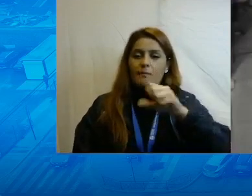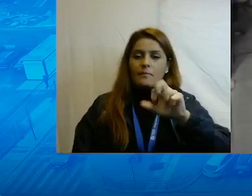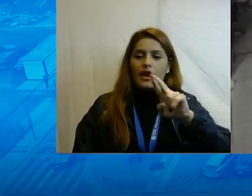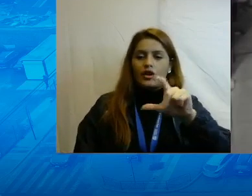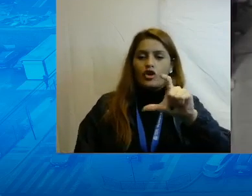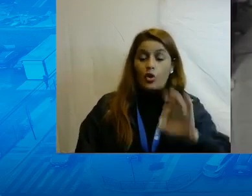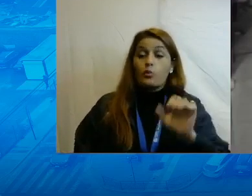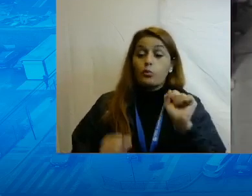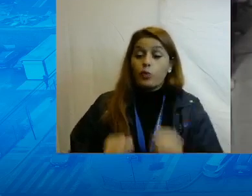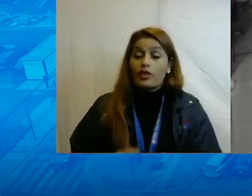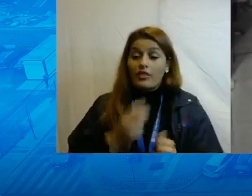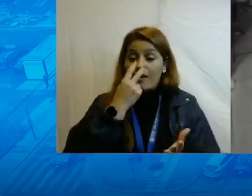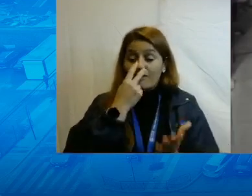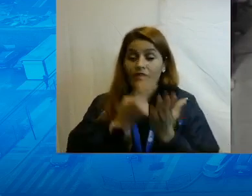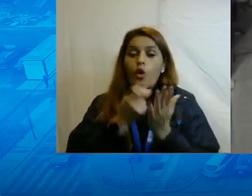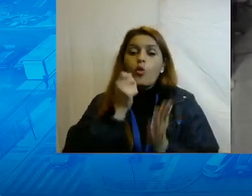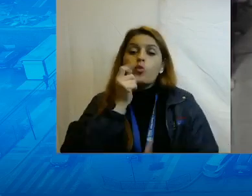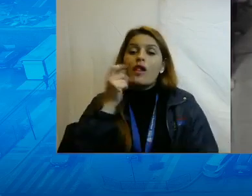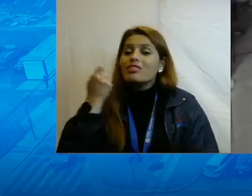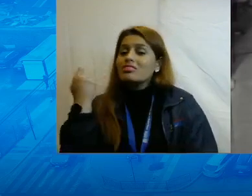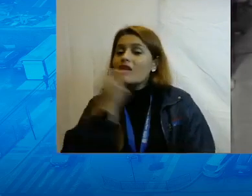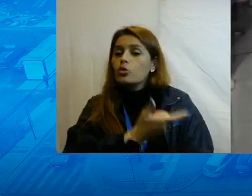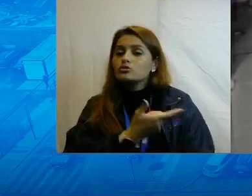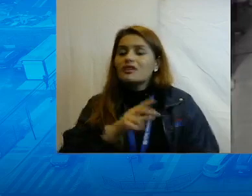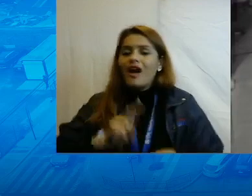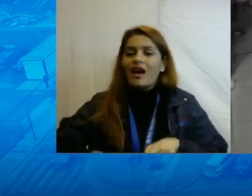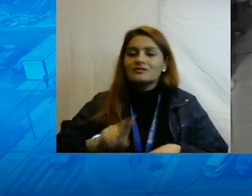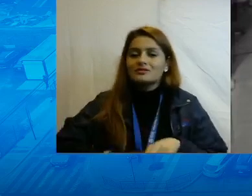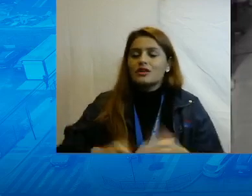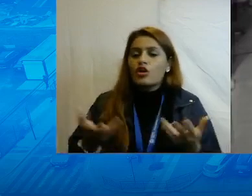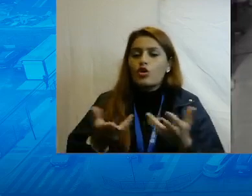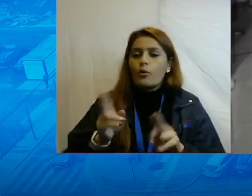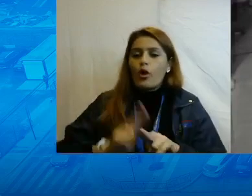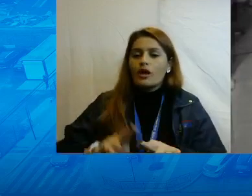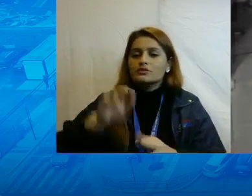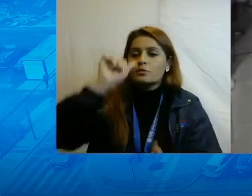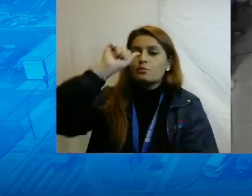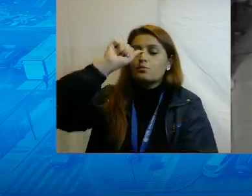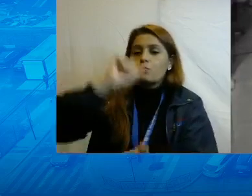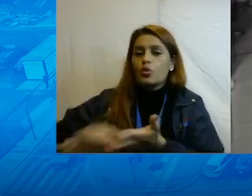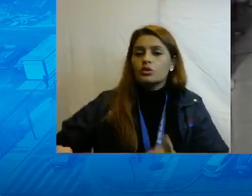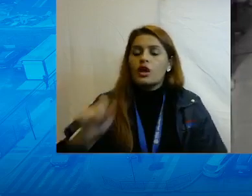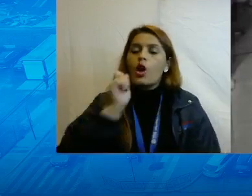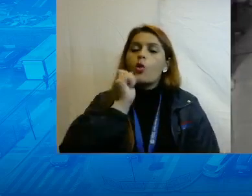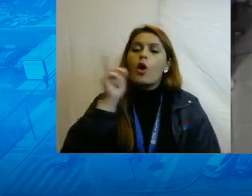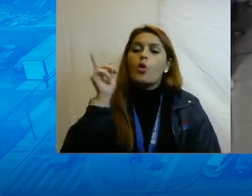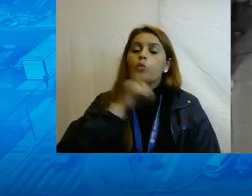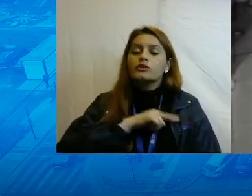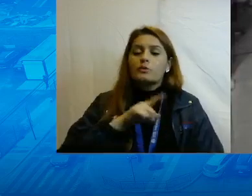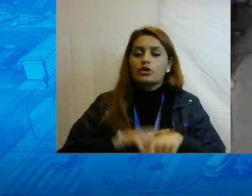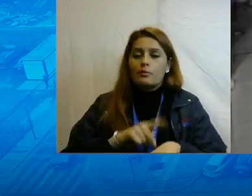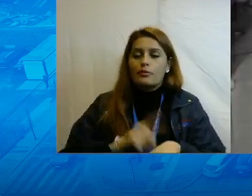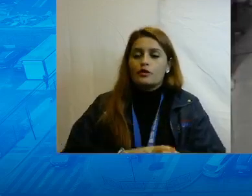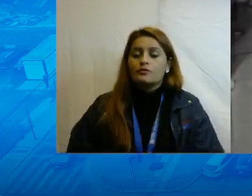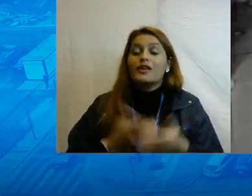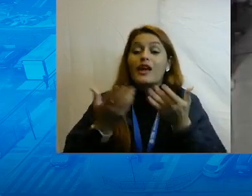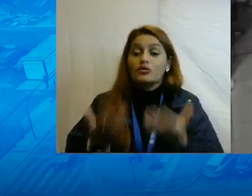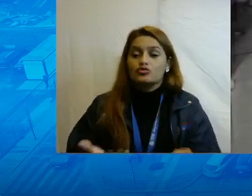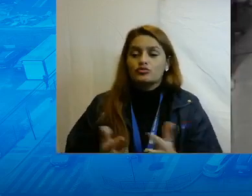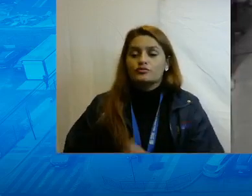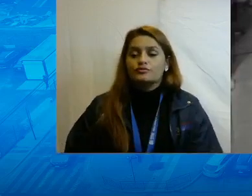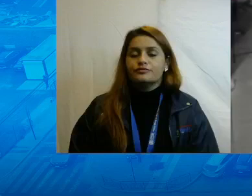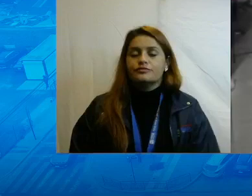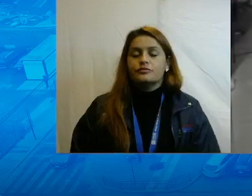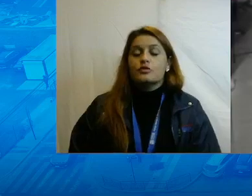eso poder ver cuáles son las denuncias que se han hecho y cuáles han sido las multas que se han cursado en el último tiempo. Eso,